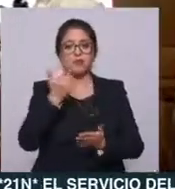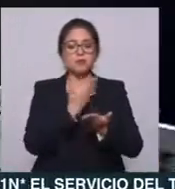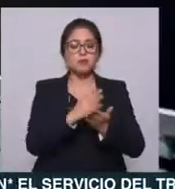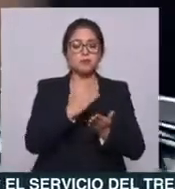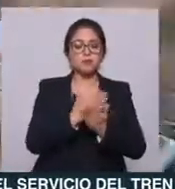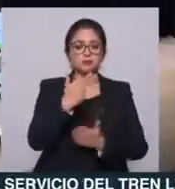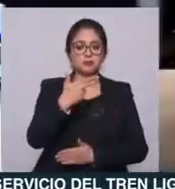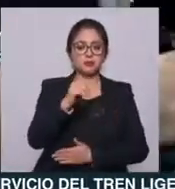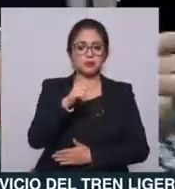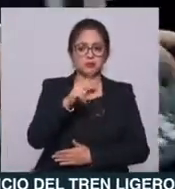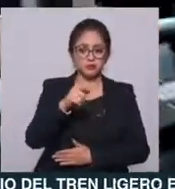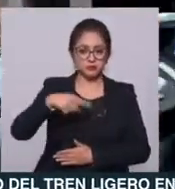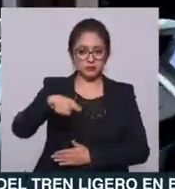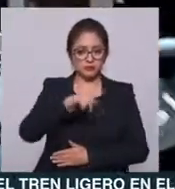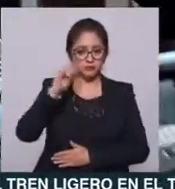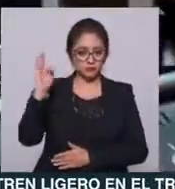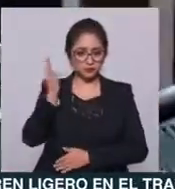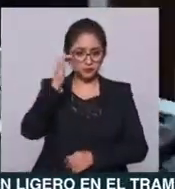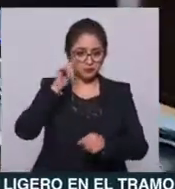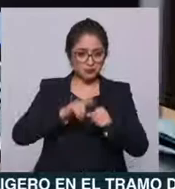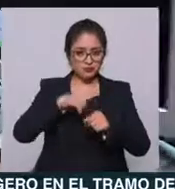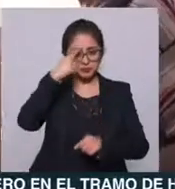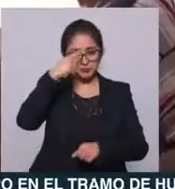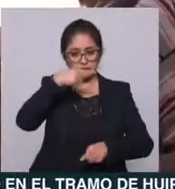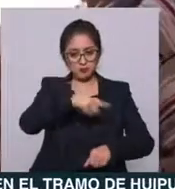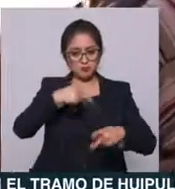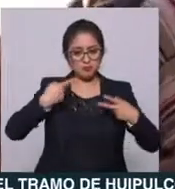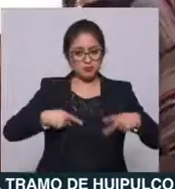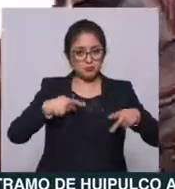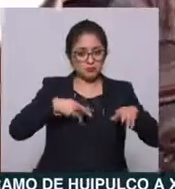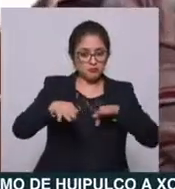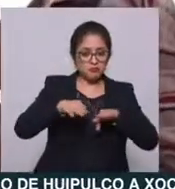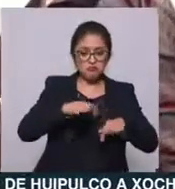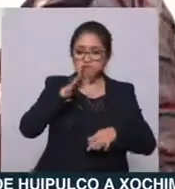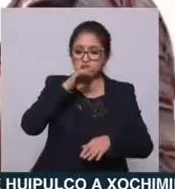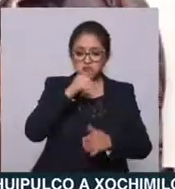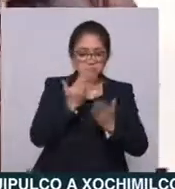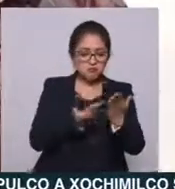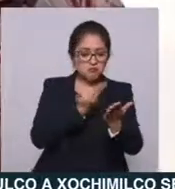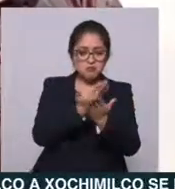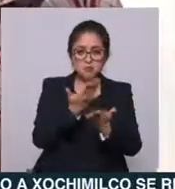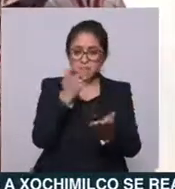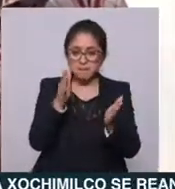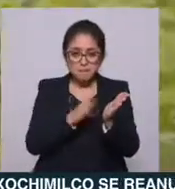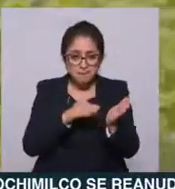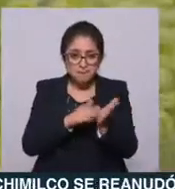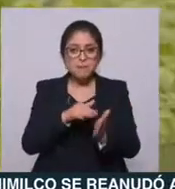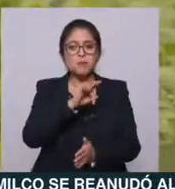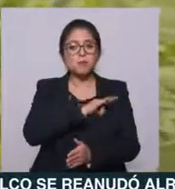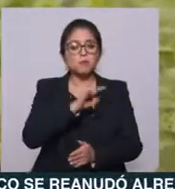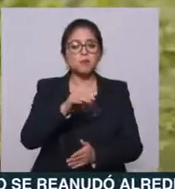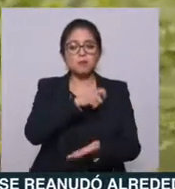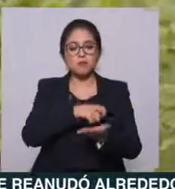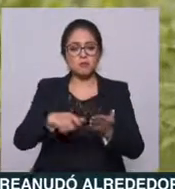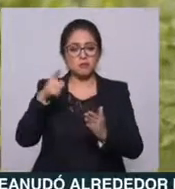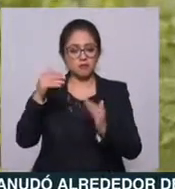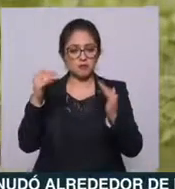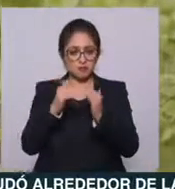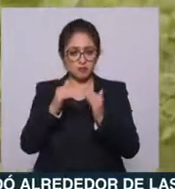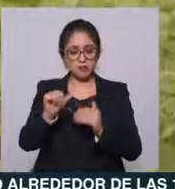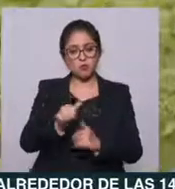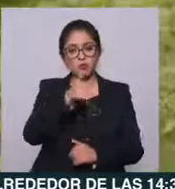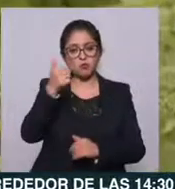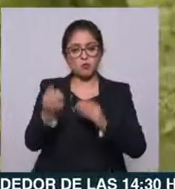la Sociedad Hipotecaria Federal que permitirá a trabajadores que no puedan comprobar recursos acceder a un crédito de vivienda. Nuevos programas